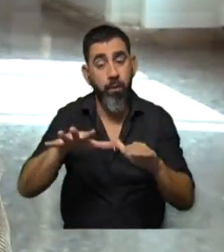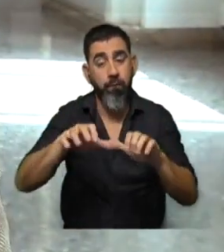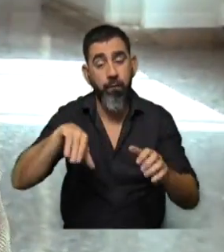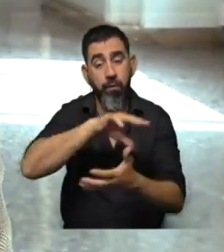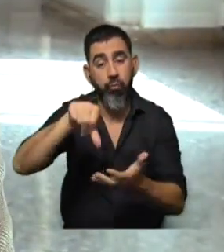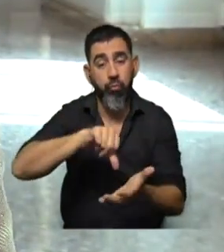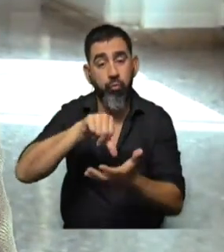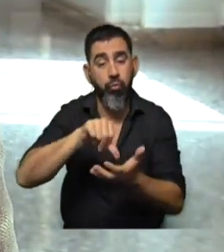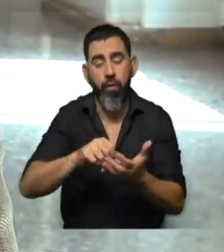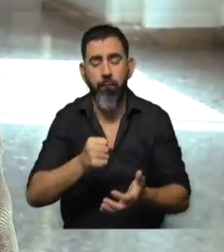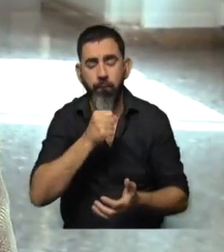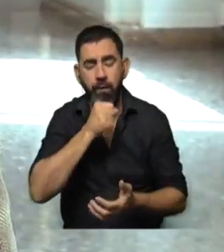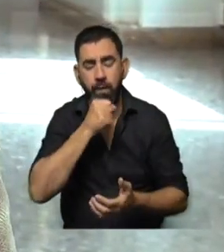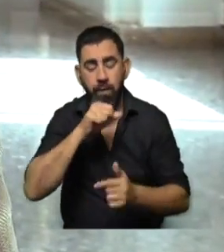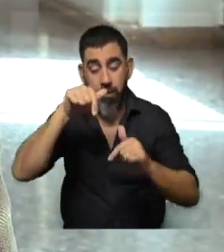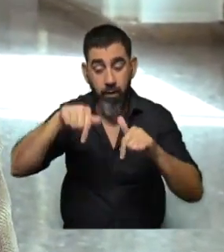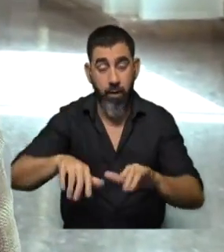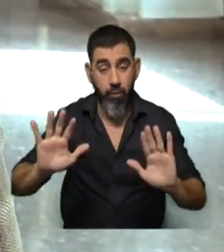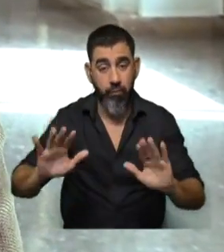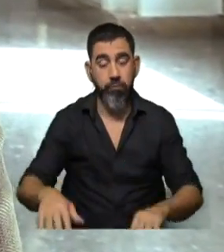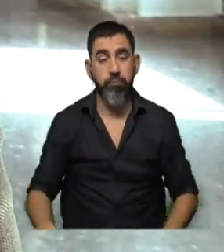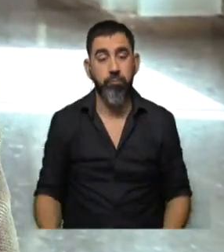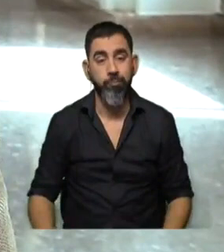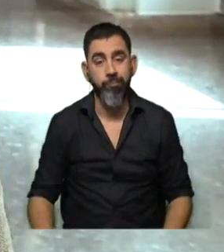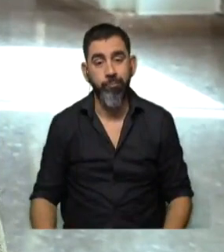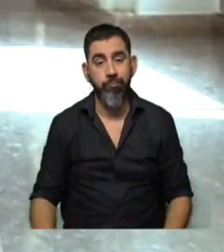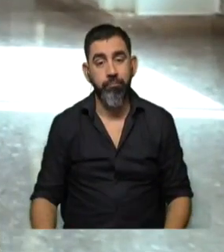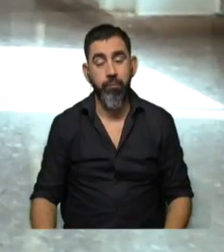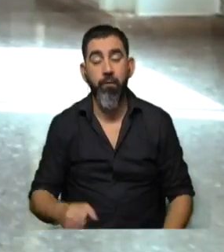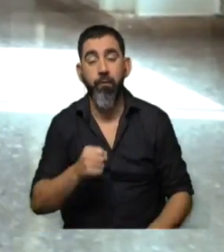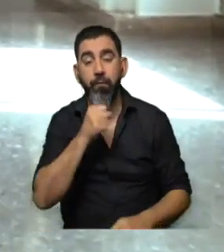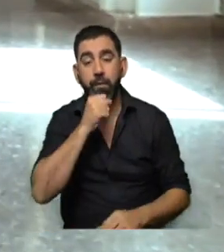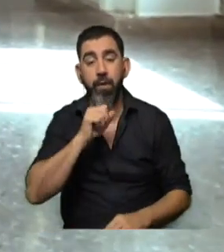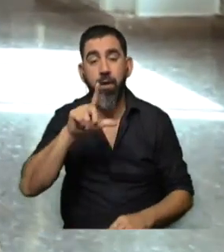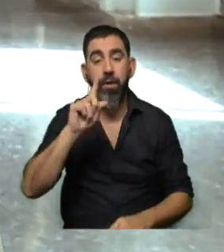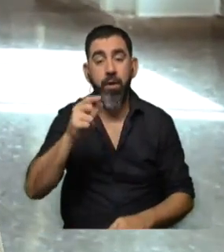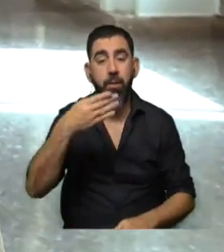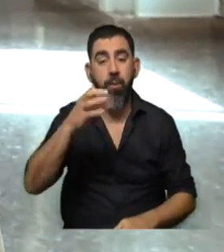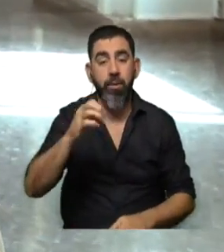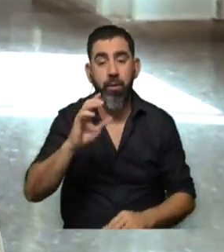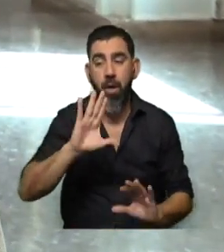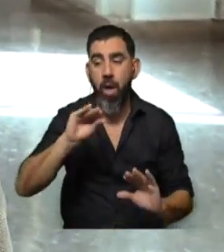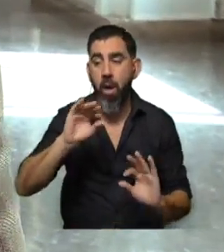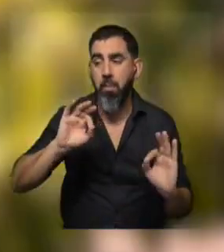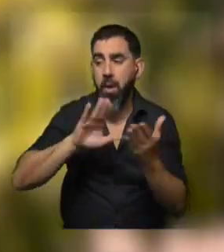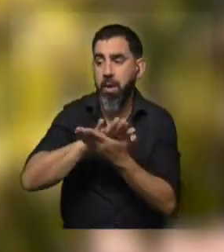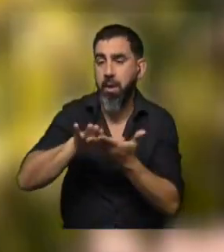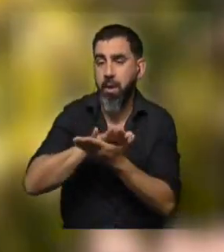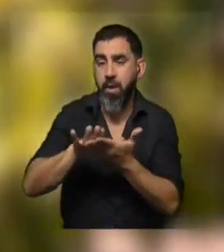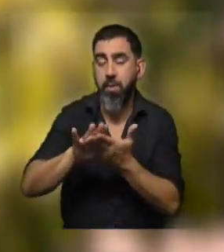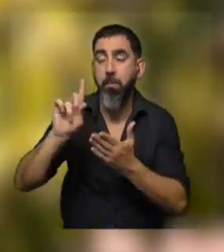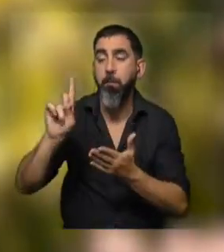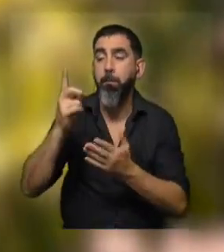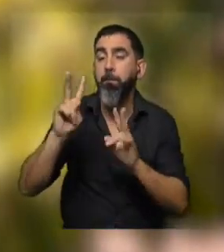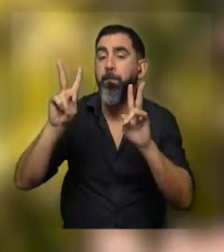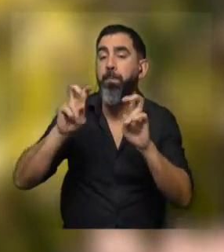ciudad envejecida como vivimos este que la que la vejez lgbt es un tema del que no se hablaba hasta ahora es un primer